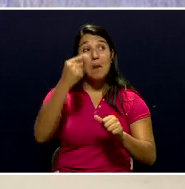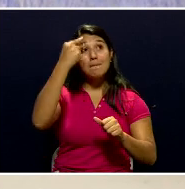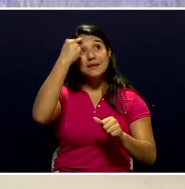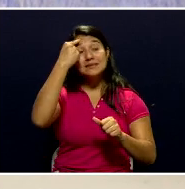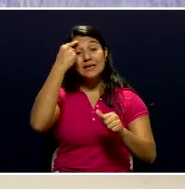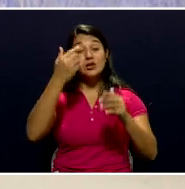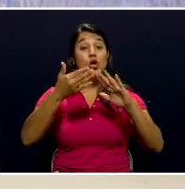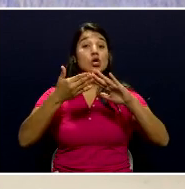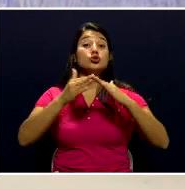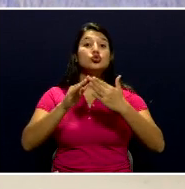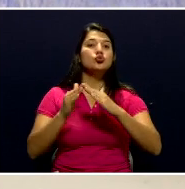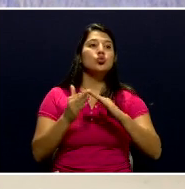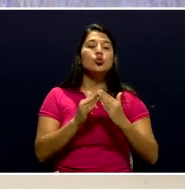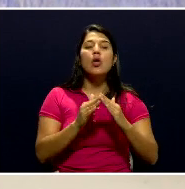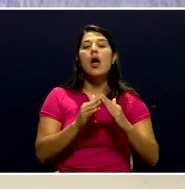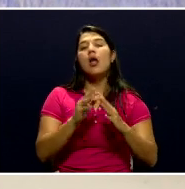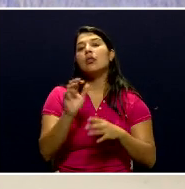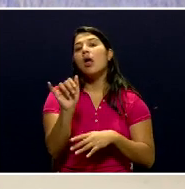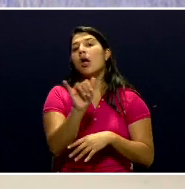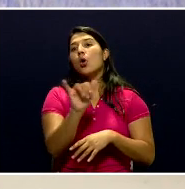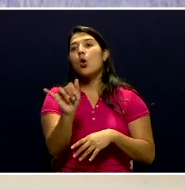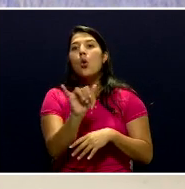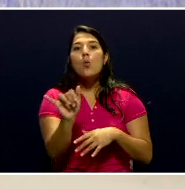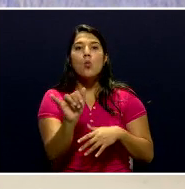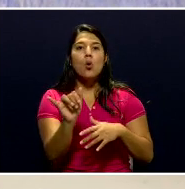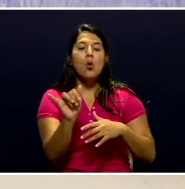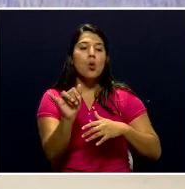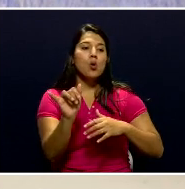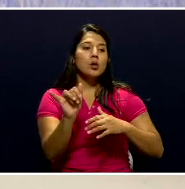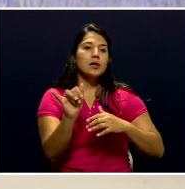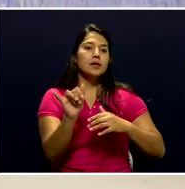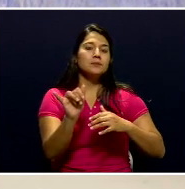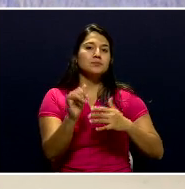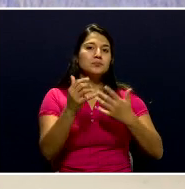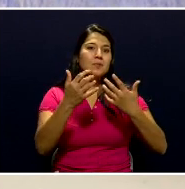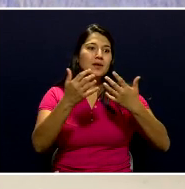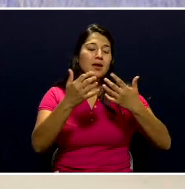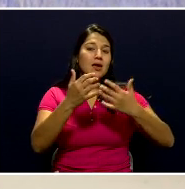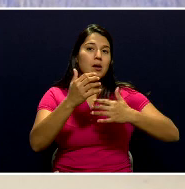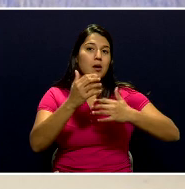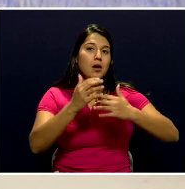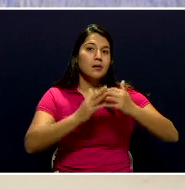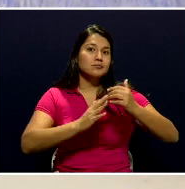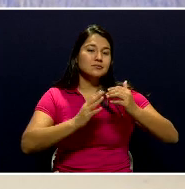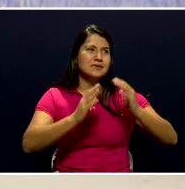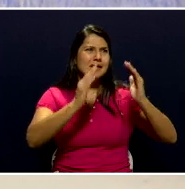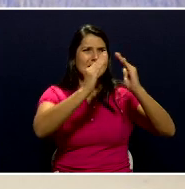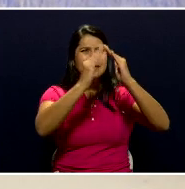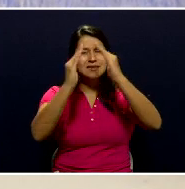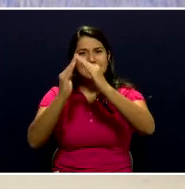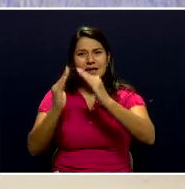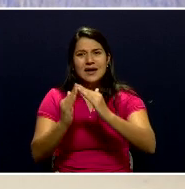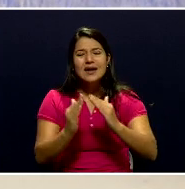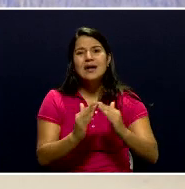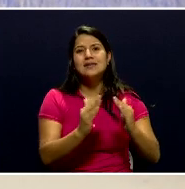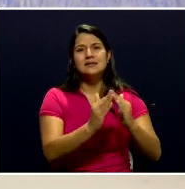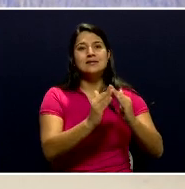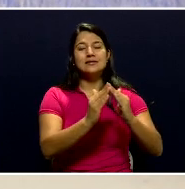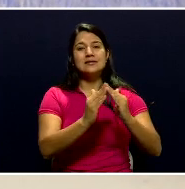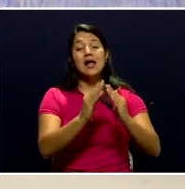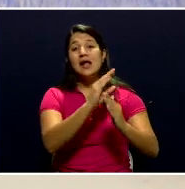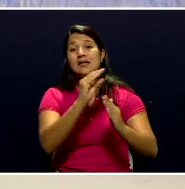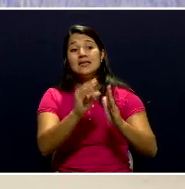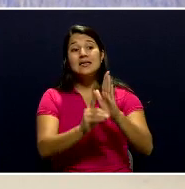aquellas grandes operaciones inmobiliarias en busca de la especulación única y